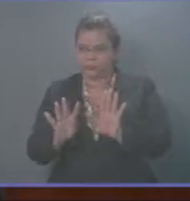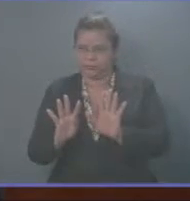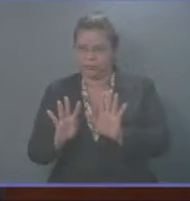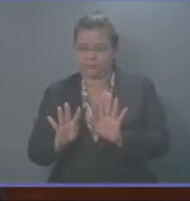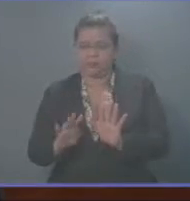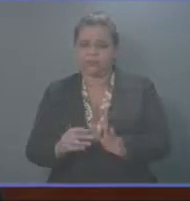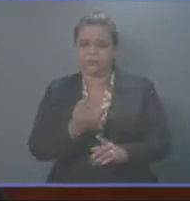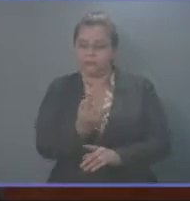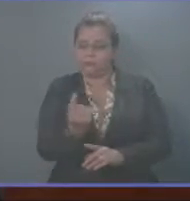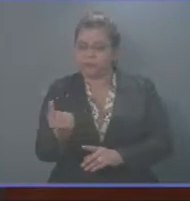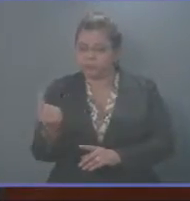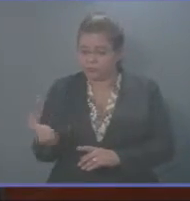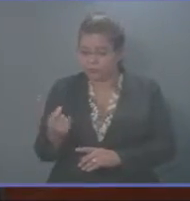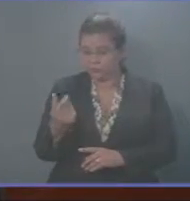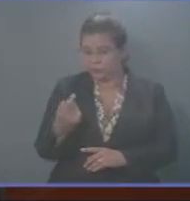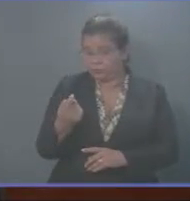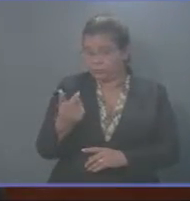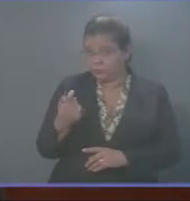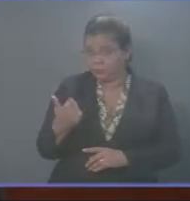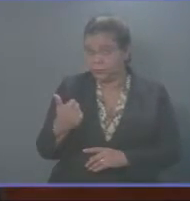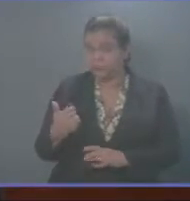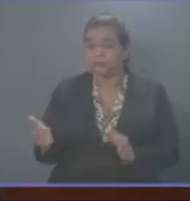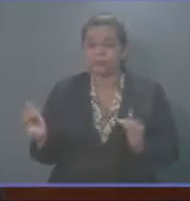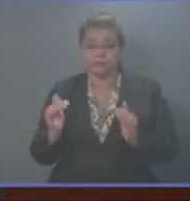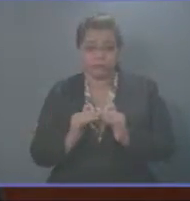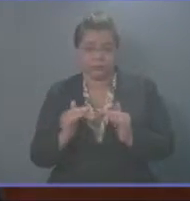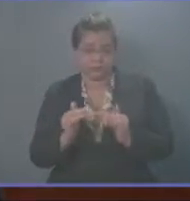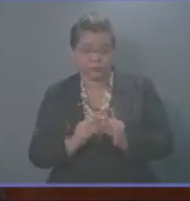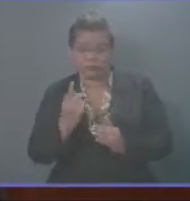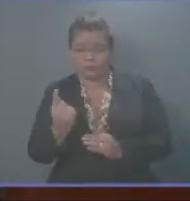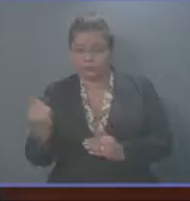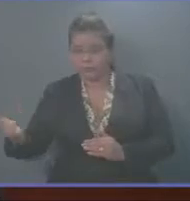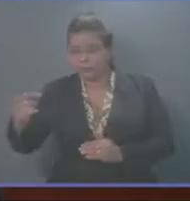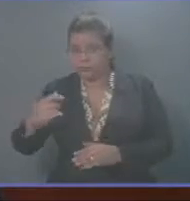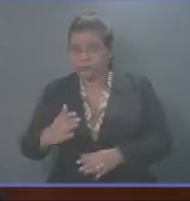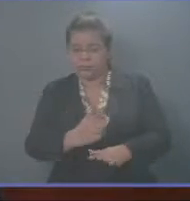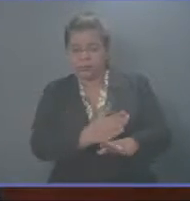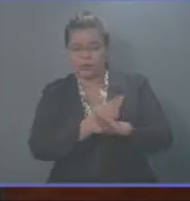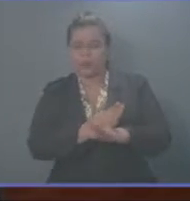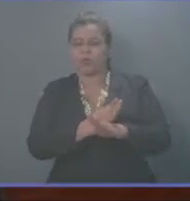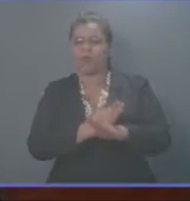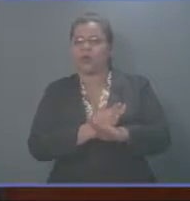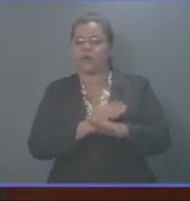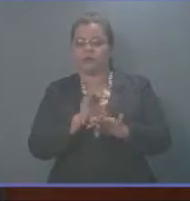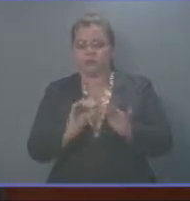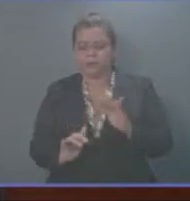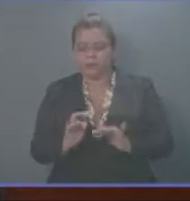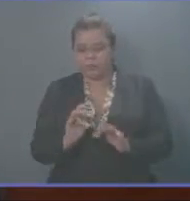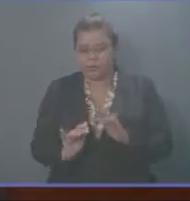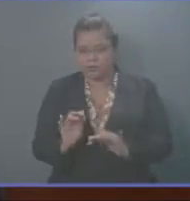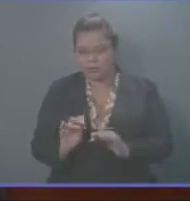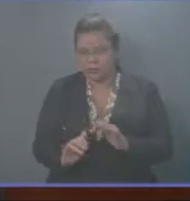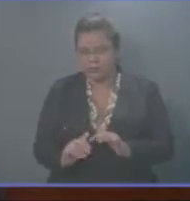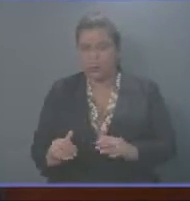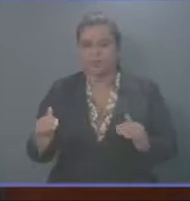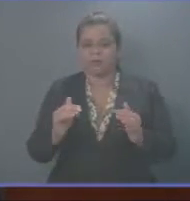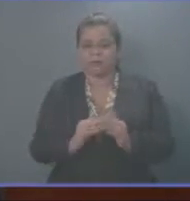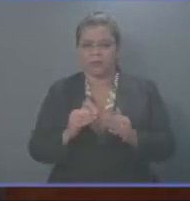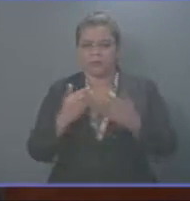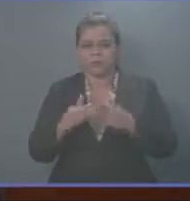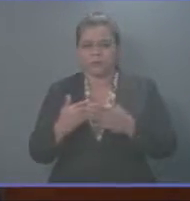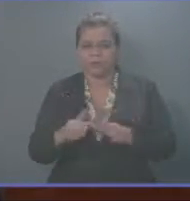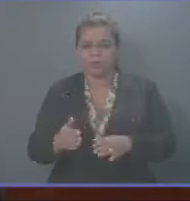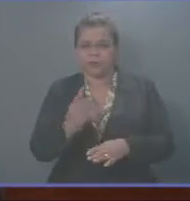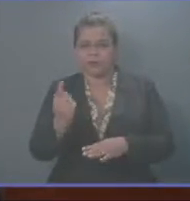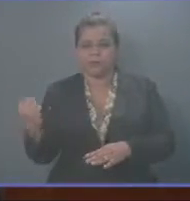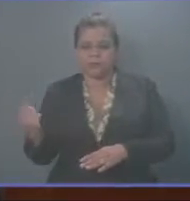para miembros de la Policía Nacional Civil, personal de seguridad de la Secretaría de Estado y de los centros